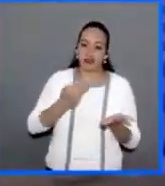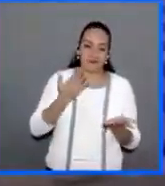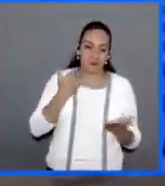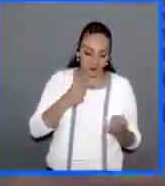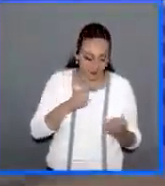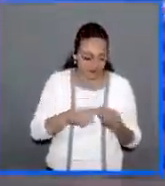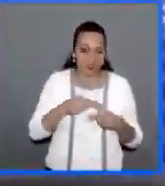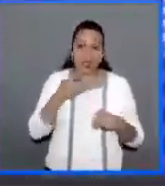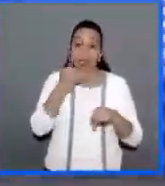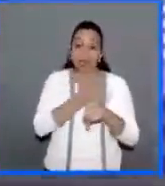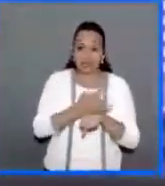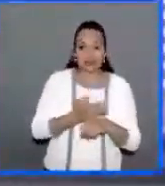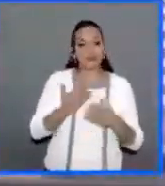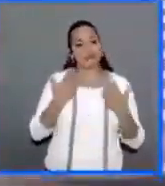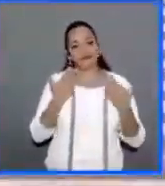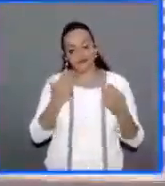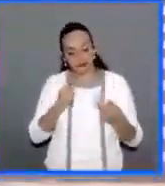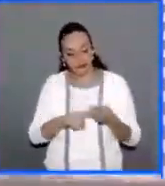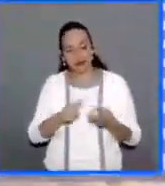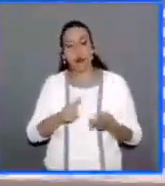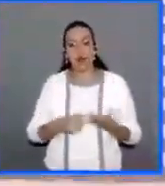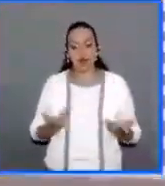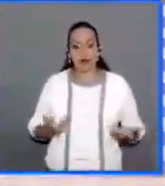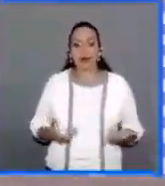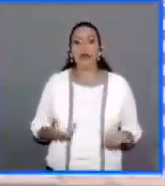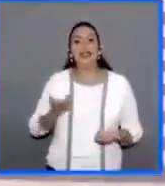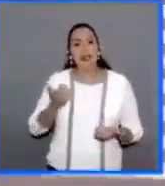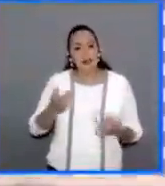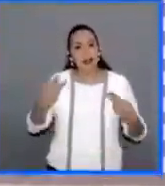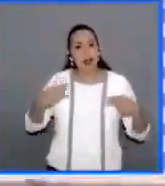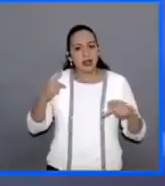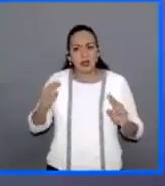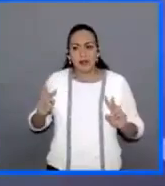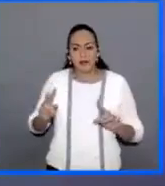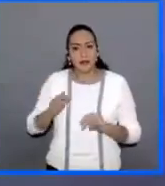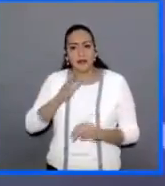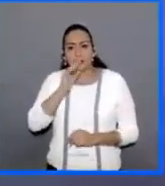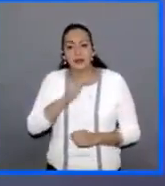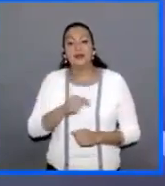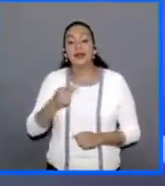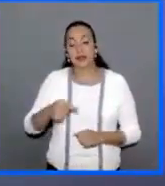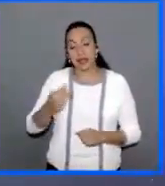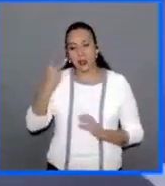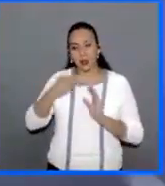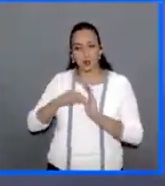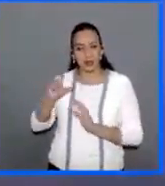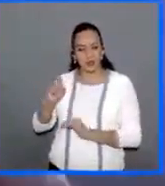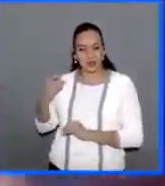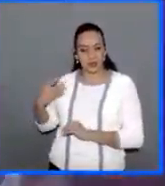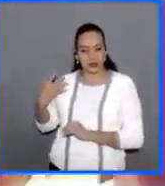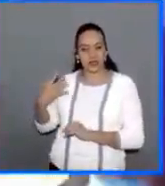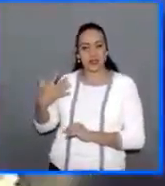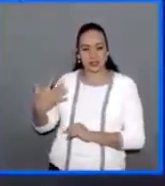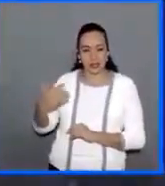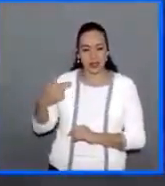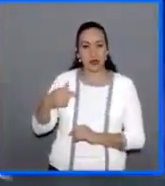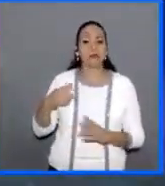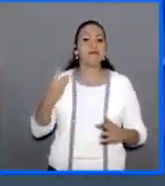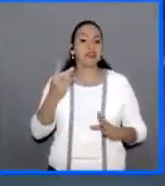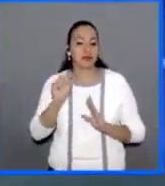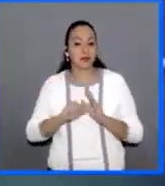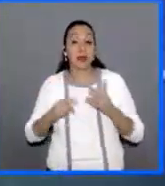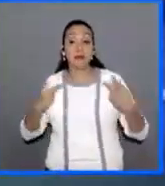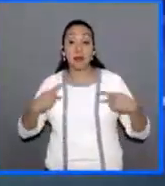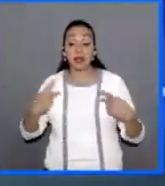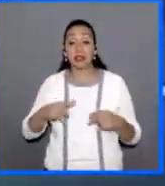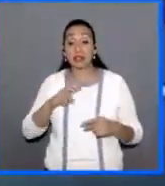a una crisis de seguridad, ya que en el primer trimestre de 2025, cerca de 500 personas perdieron la vida a causa